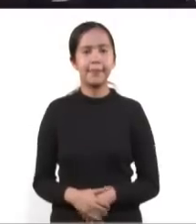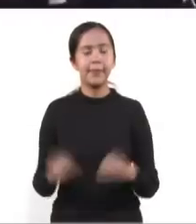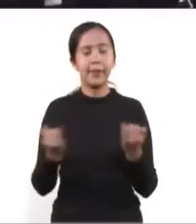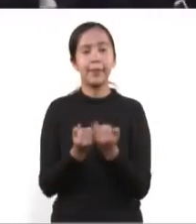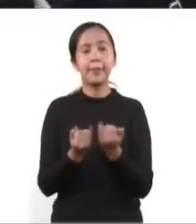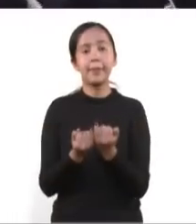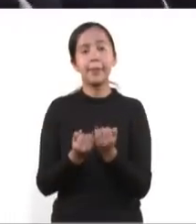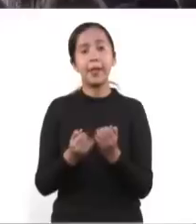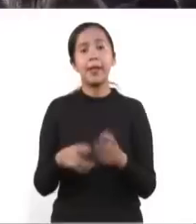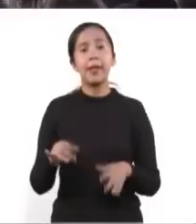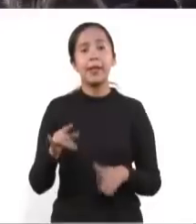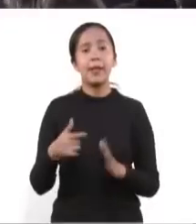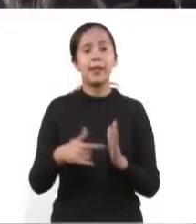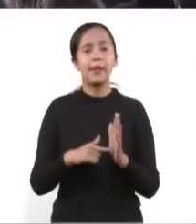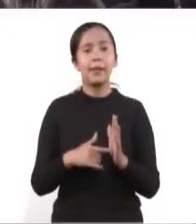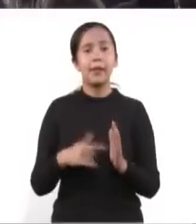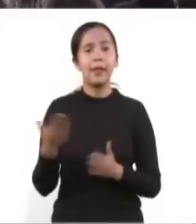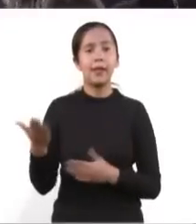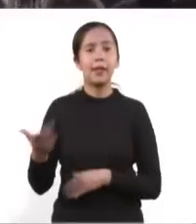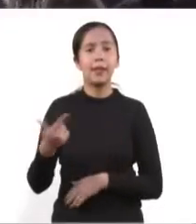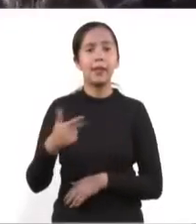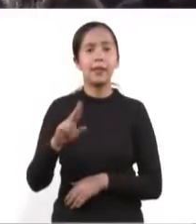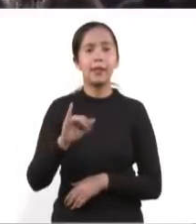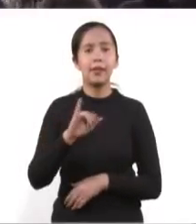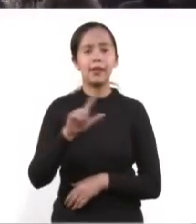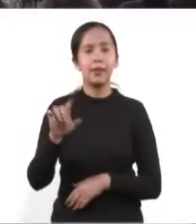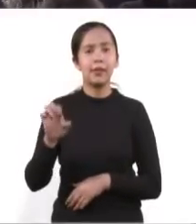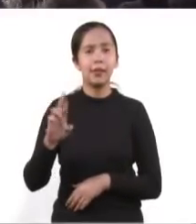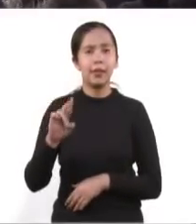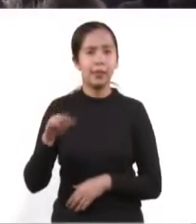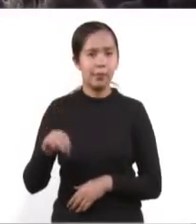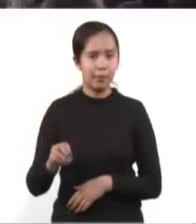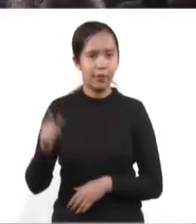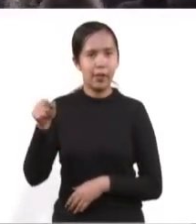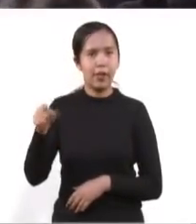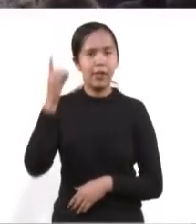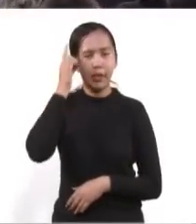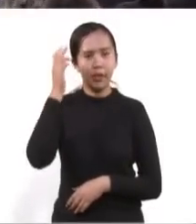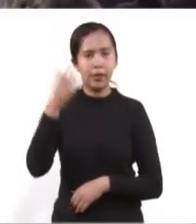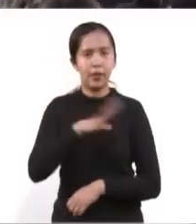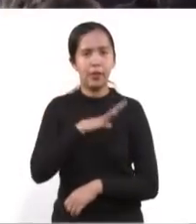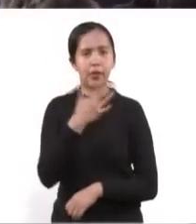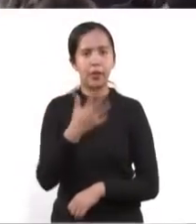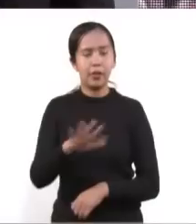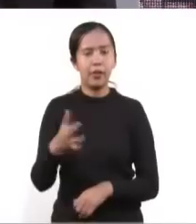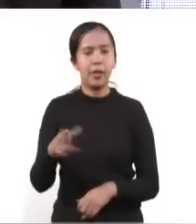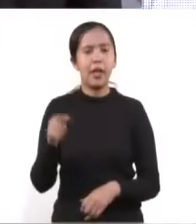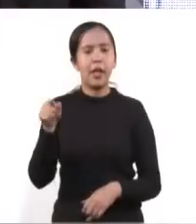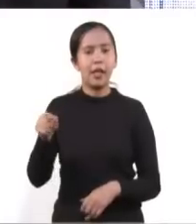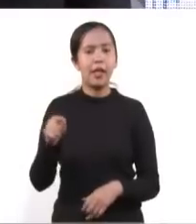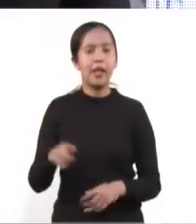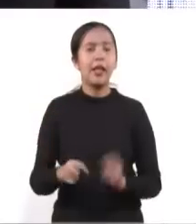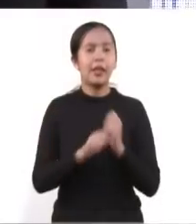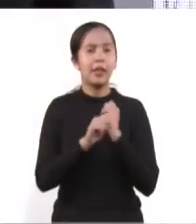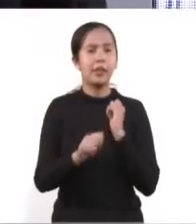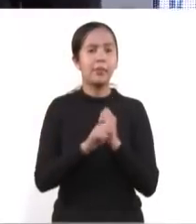El ingeniero Guillermo Calderón Aguilera, director general del Sistema de Transporte Colectivo Metro.